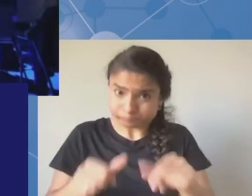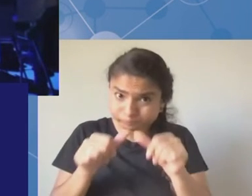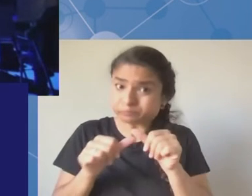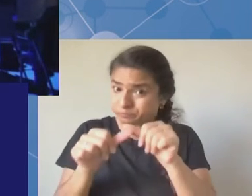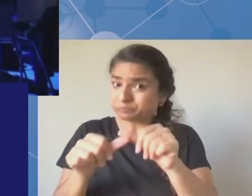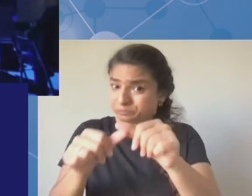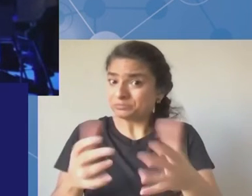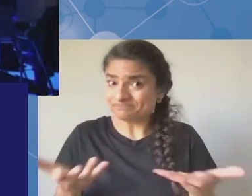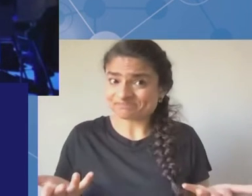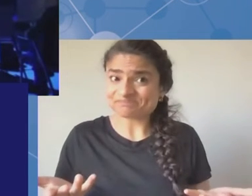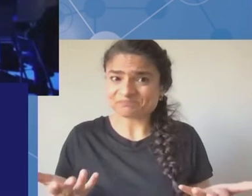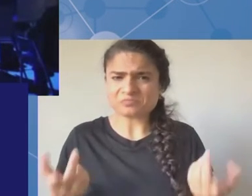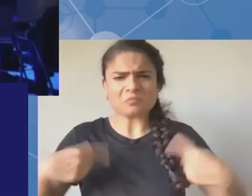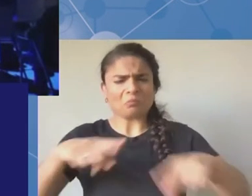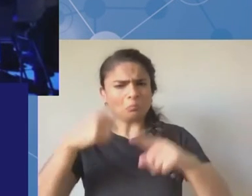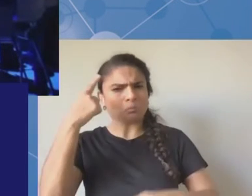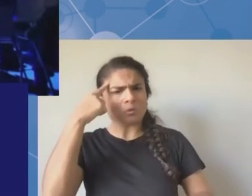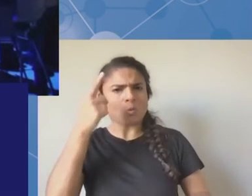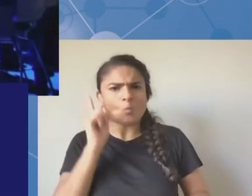sean mucho más